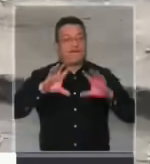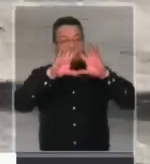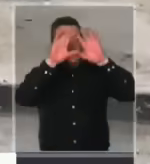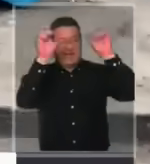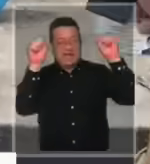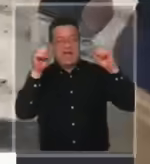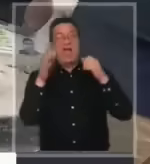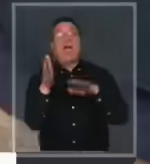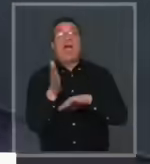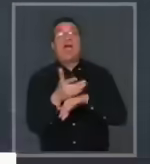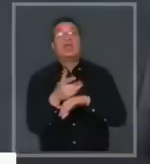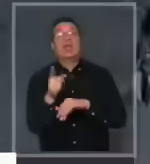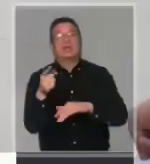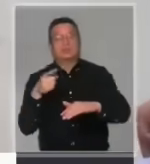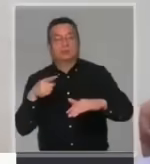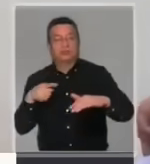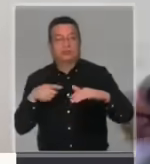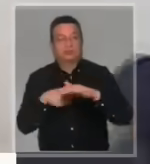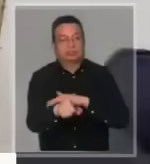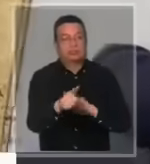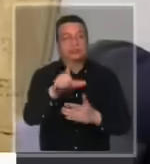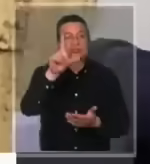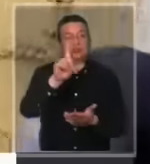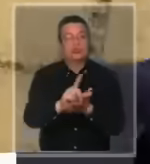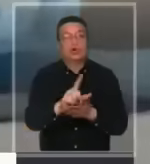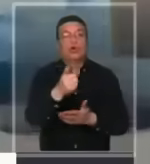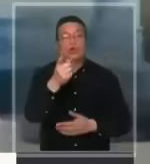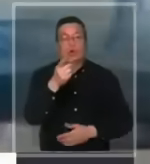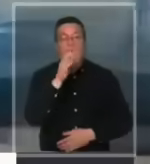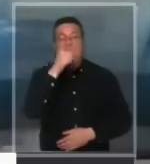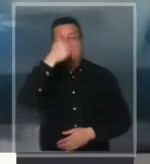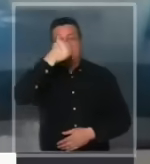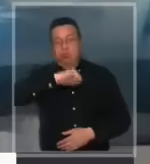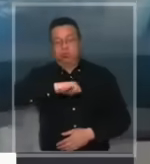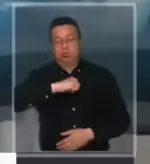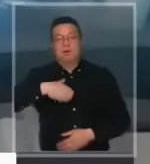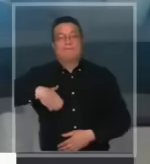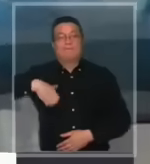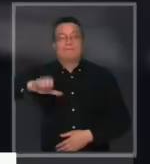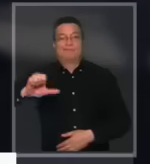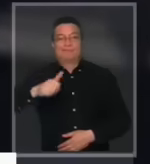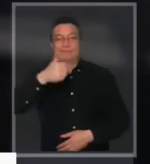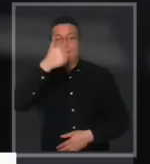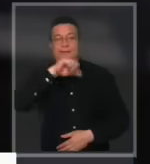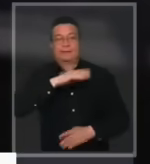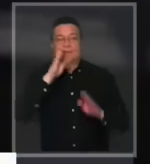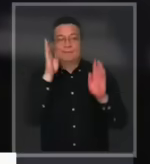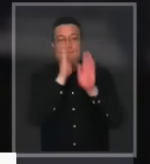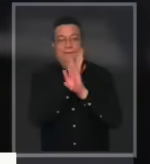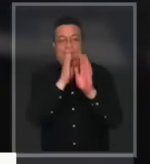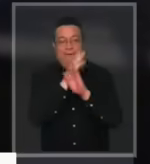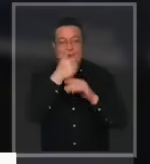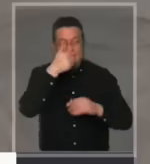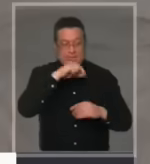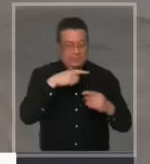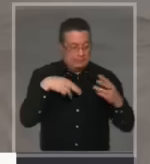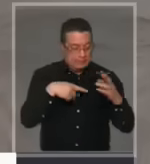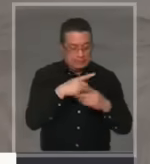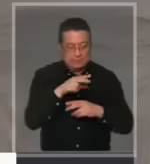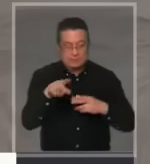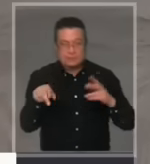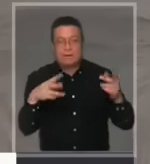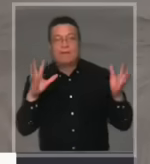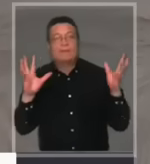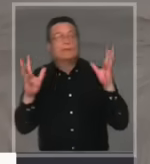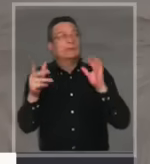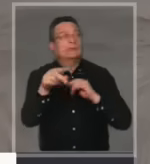Arica deciden ingresar a ese sector a un funcionario de manera encubierta. Caracterizarlo, mimetizarlo con el